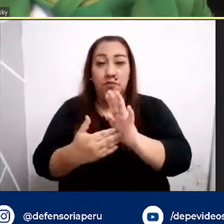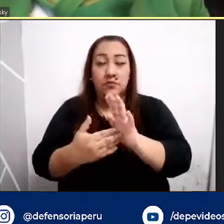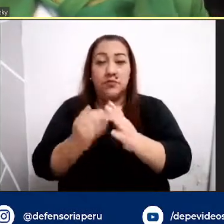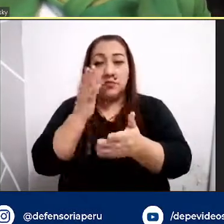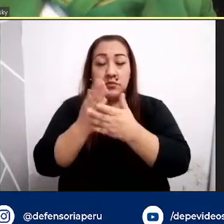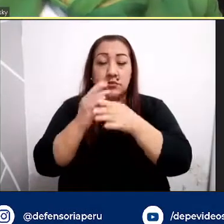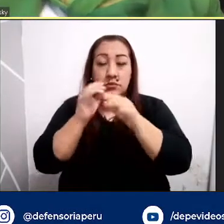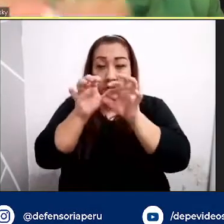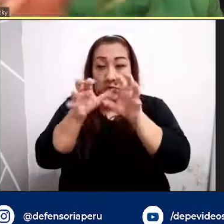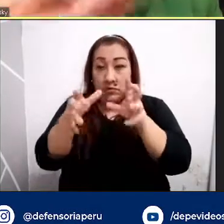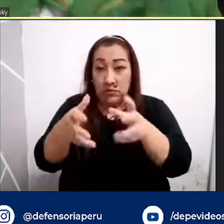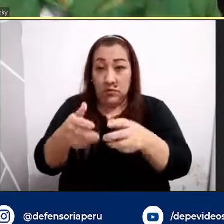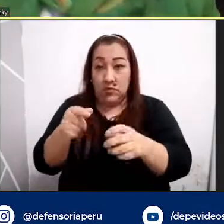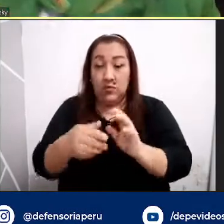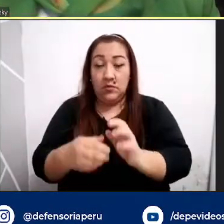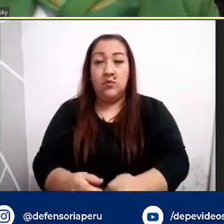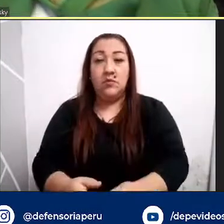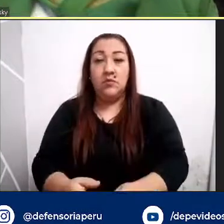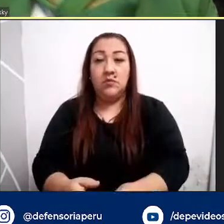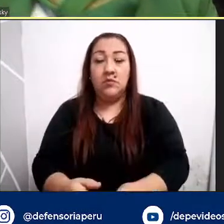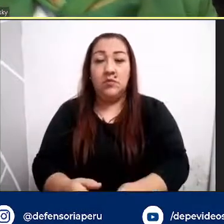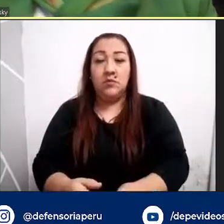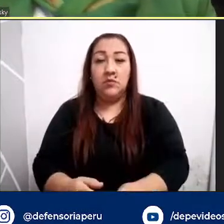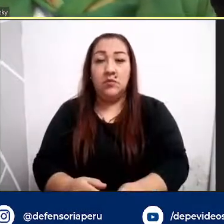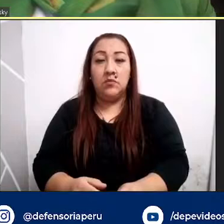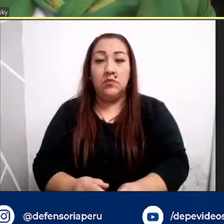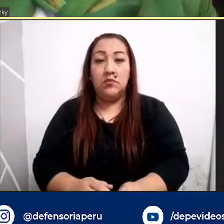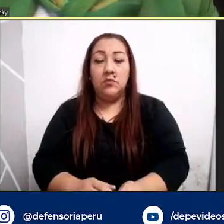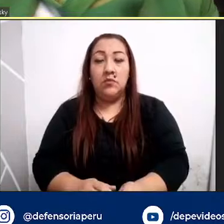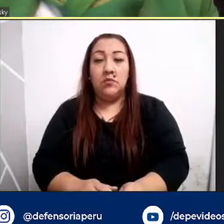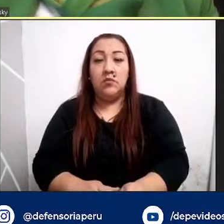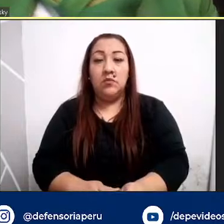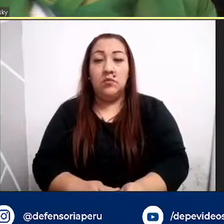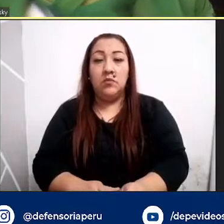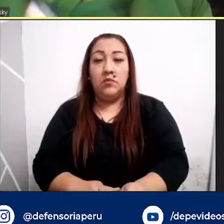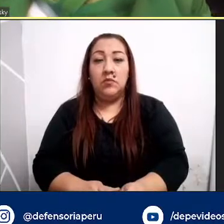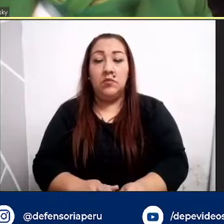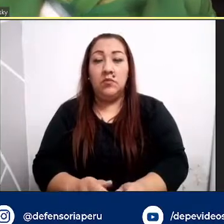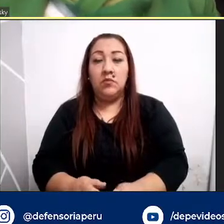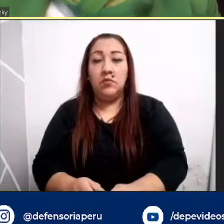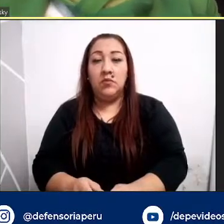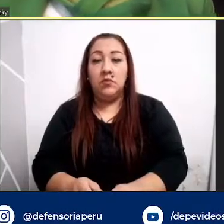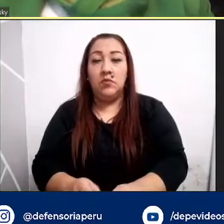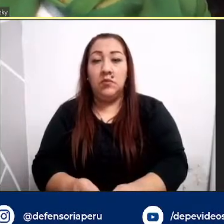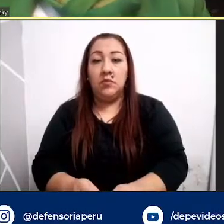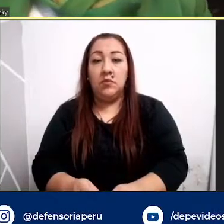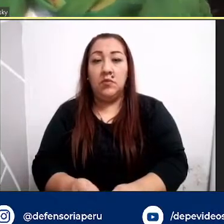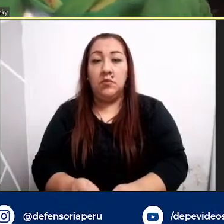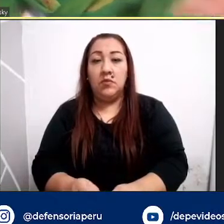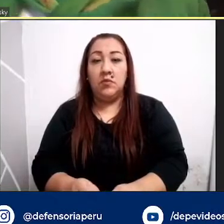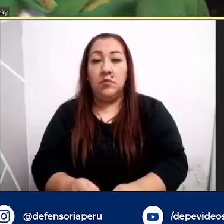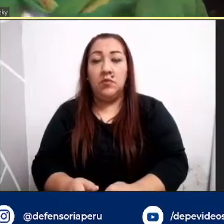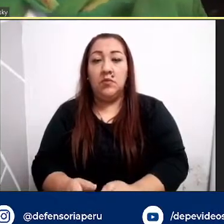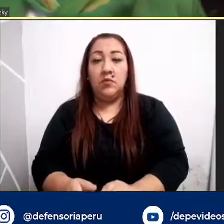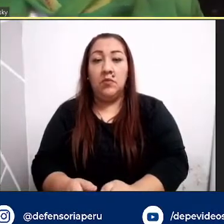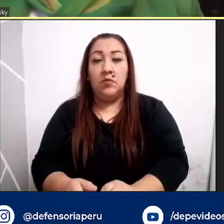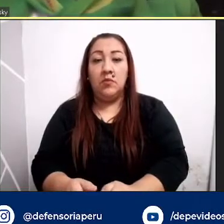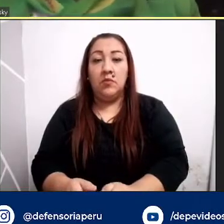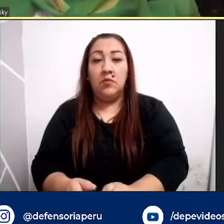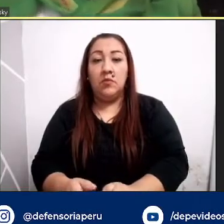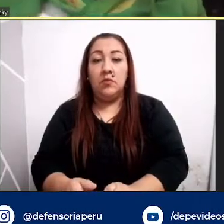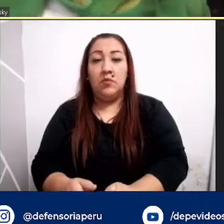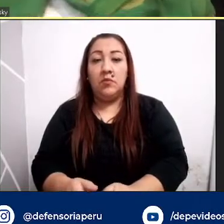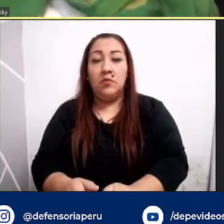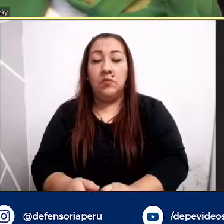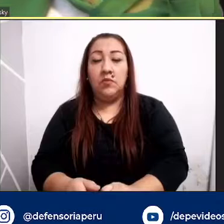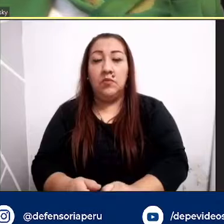pandemia nos ha producido, nos ha devuelto sobre nuestra manera de organizarnos y